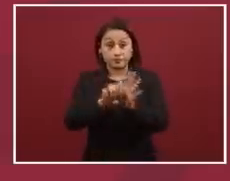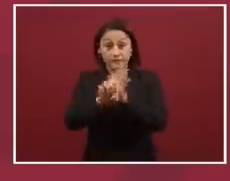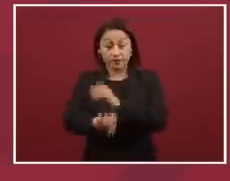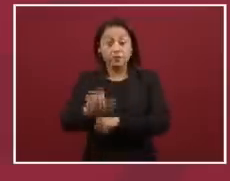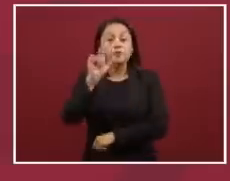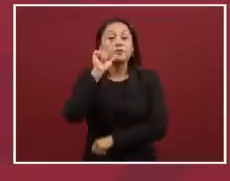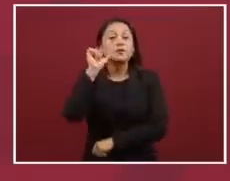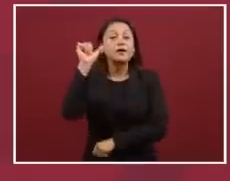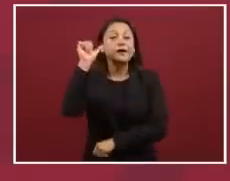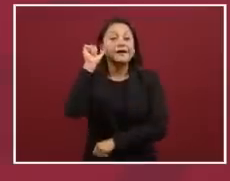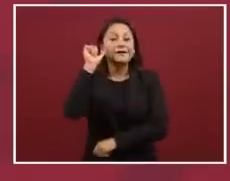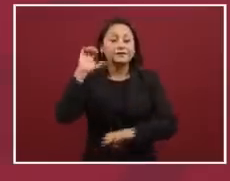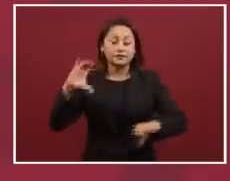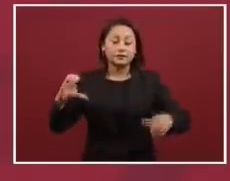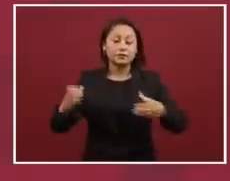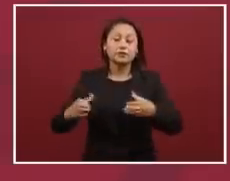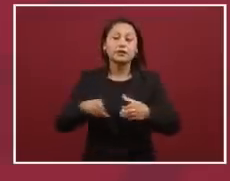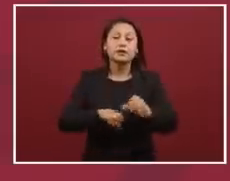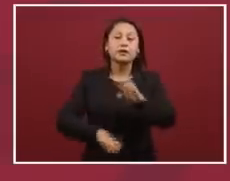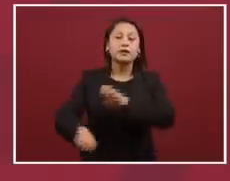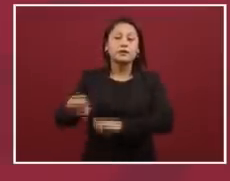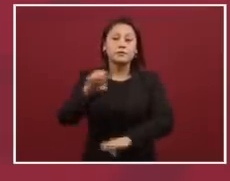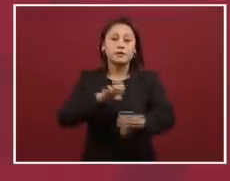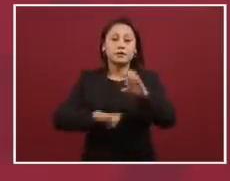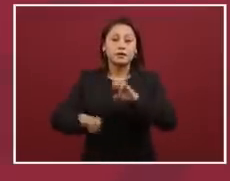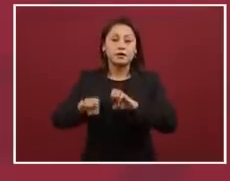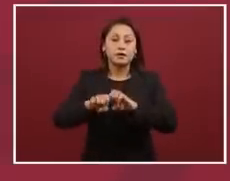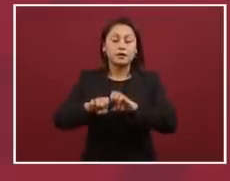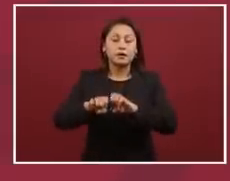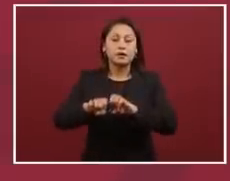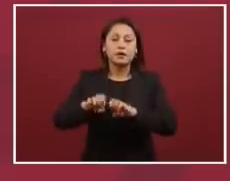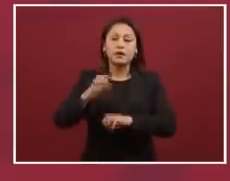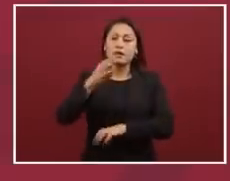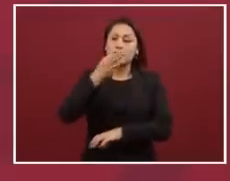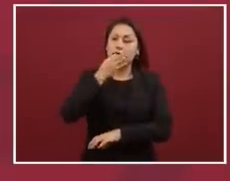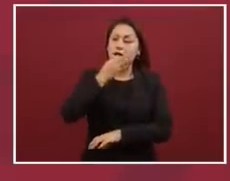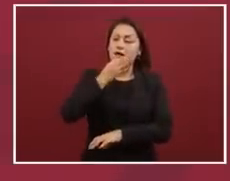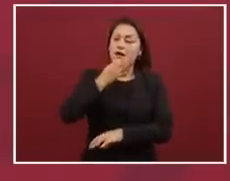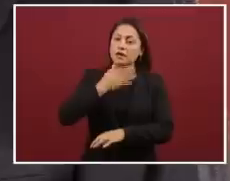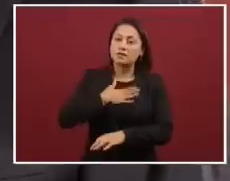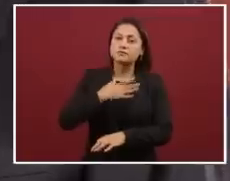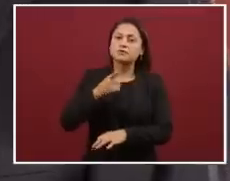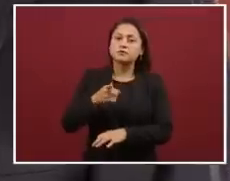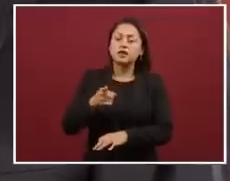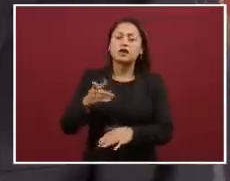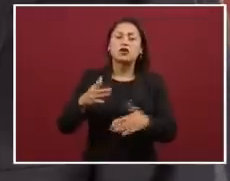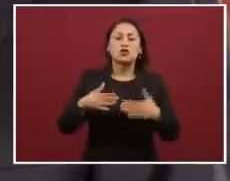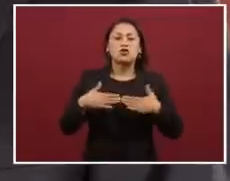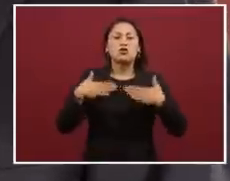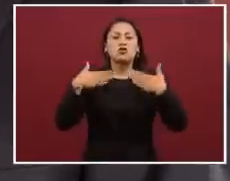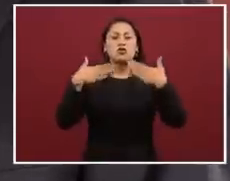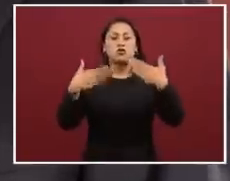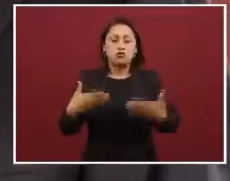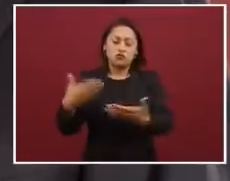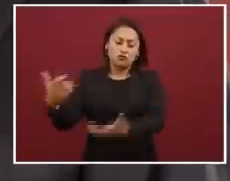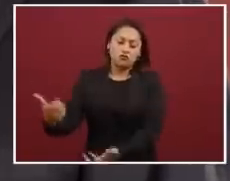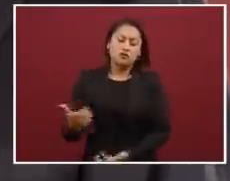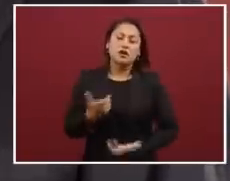muestra su confianza para invertir en México, ofrecen